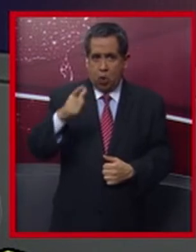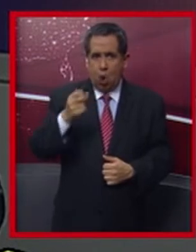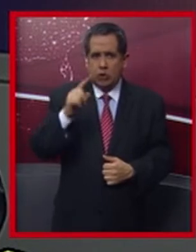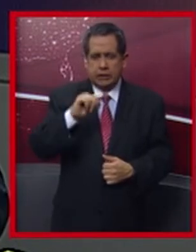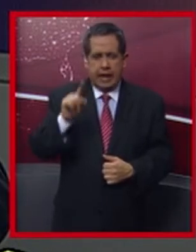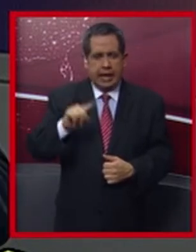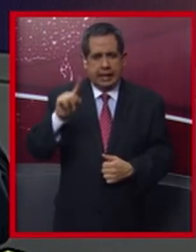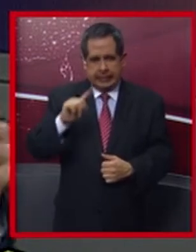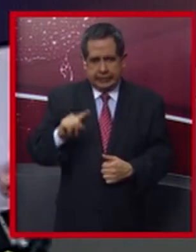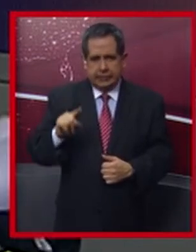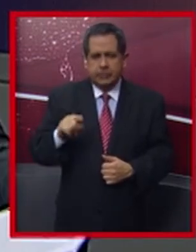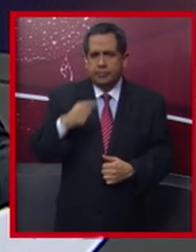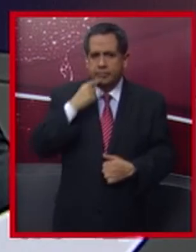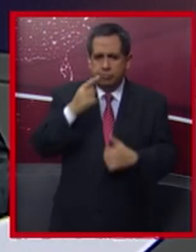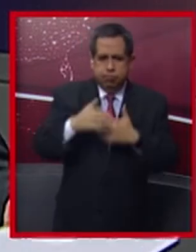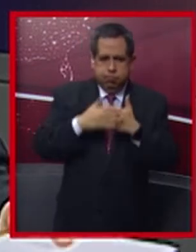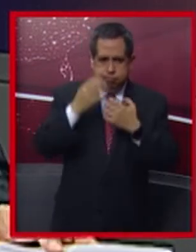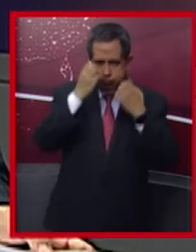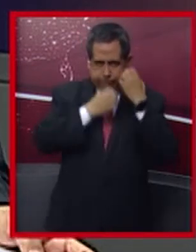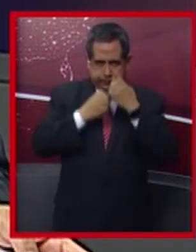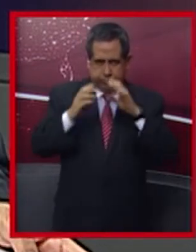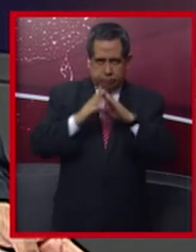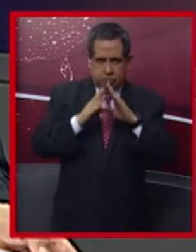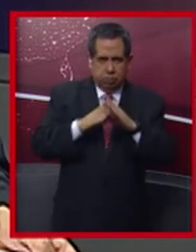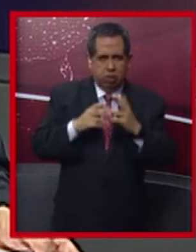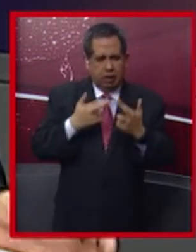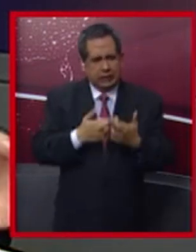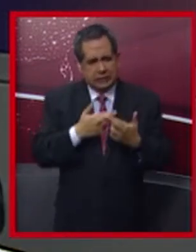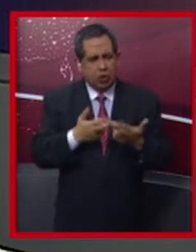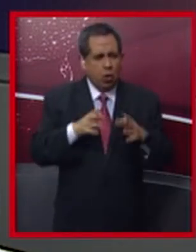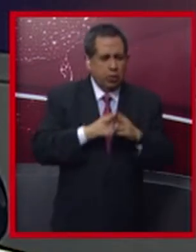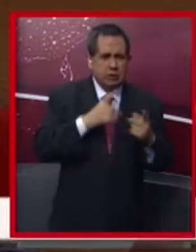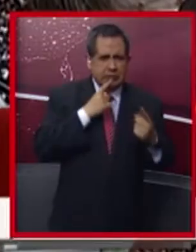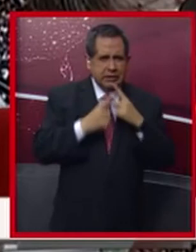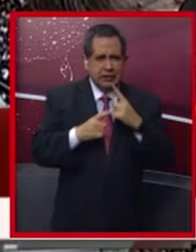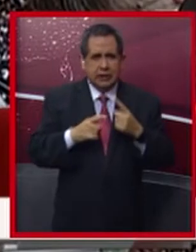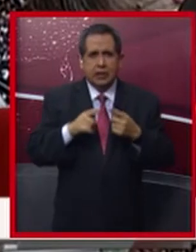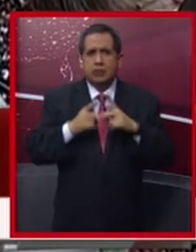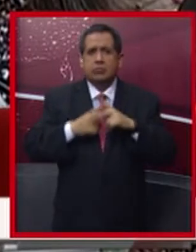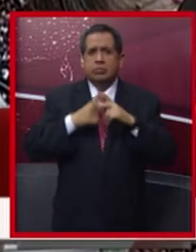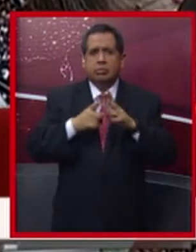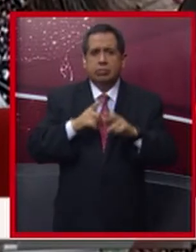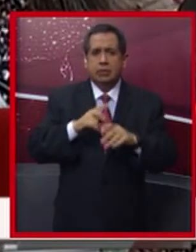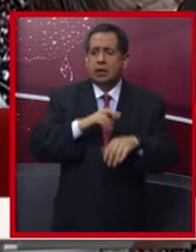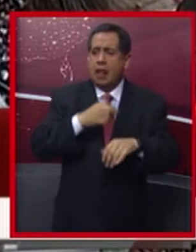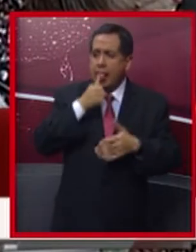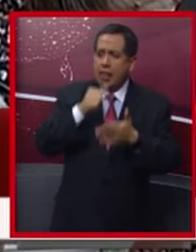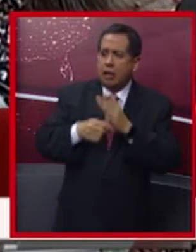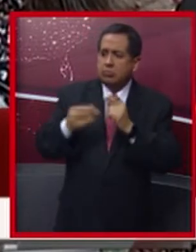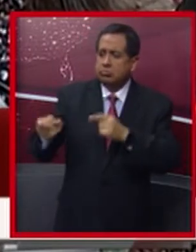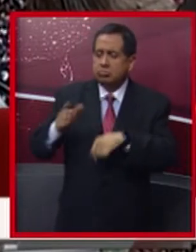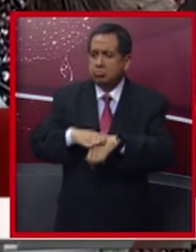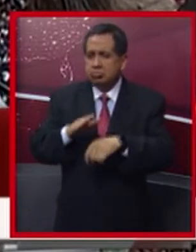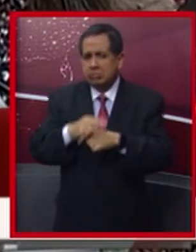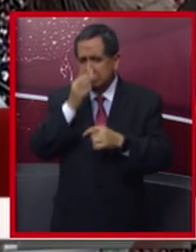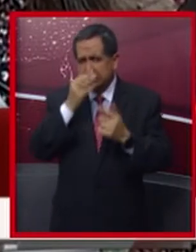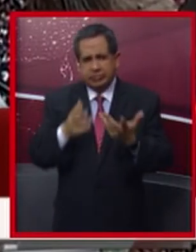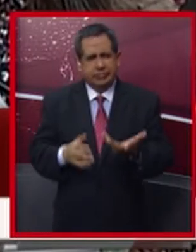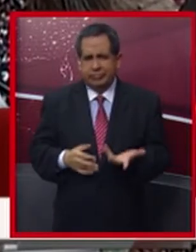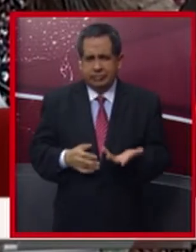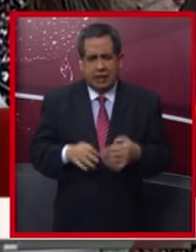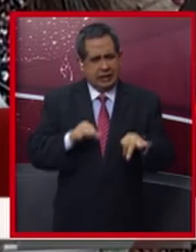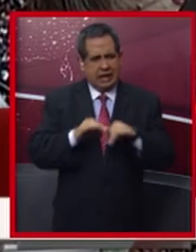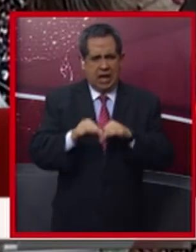a los legisladores no hacer una valoración de los recursos de esta dependencia solo con el indicador de recomendaciones emitidas, pues sus tareas, dijo,